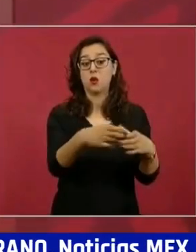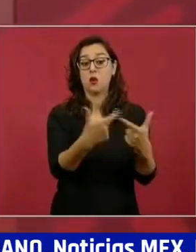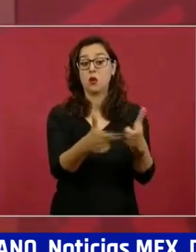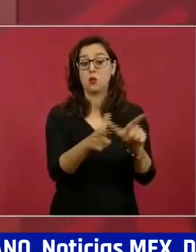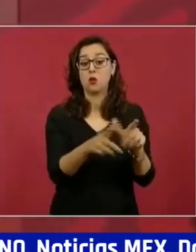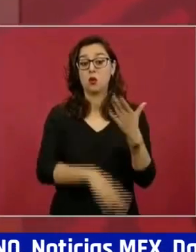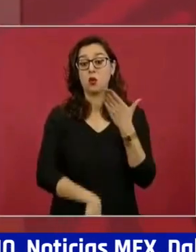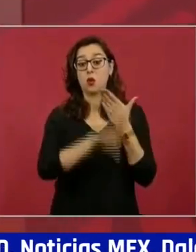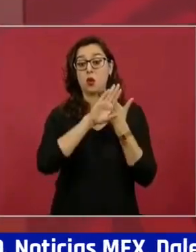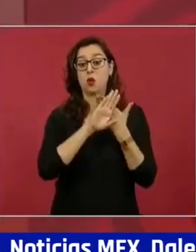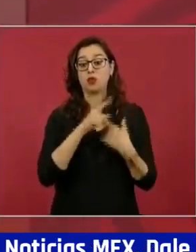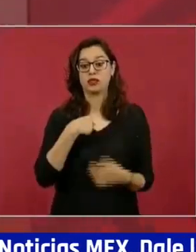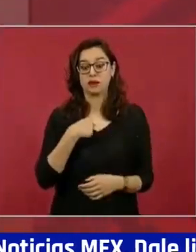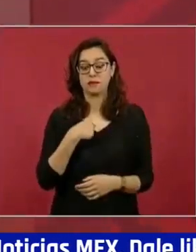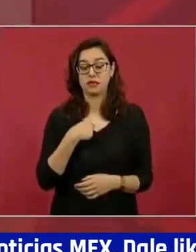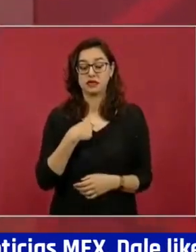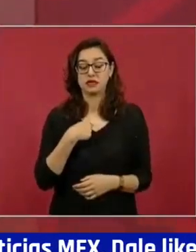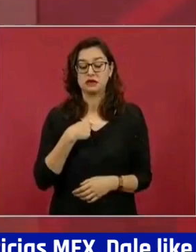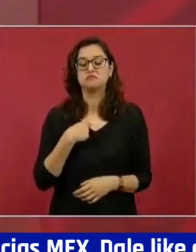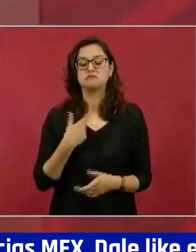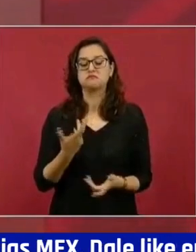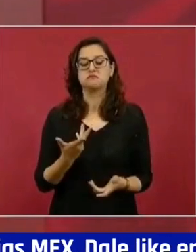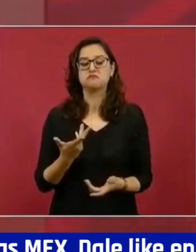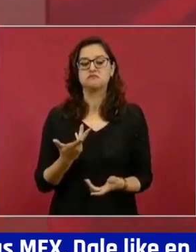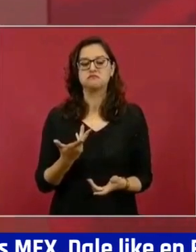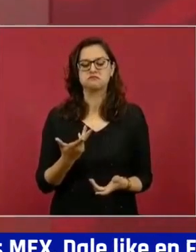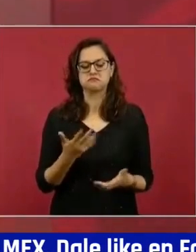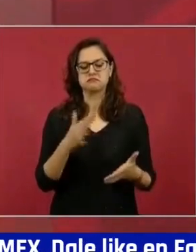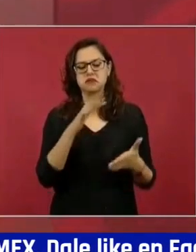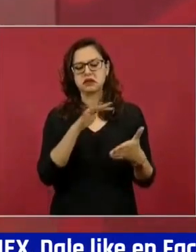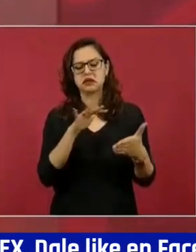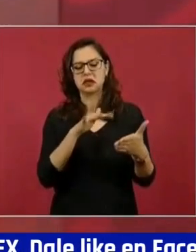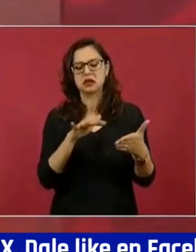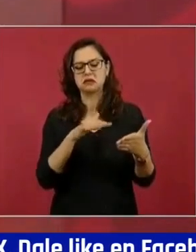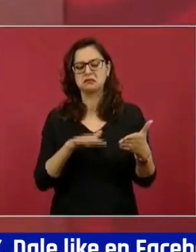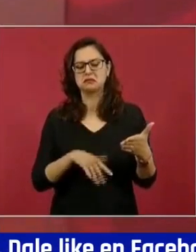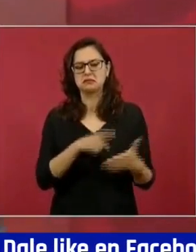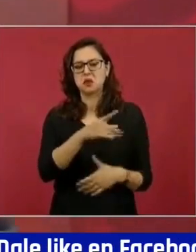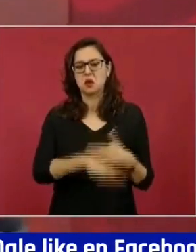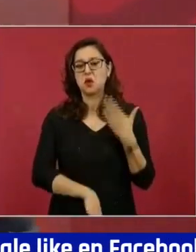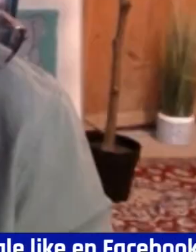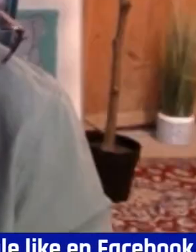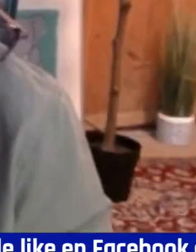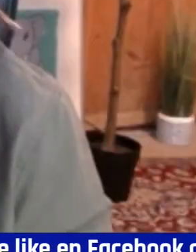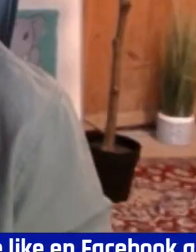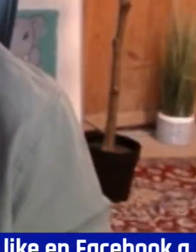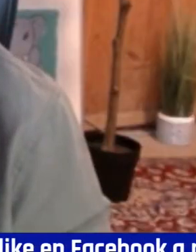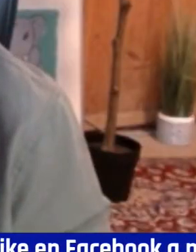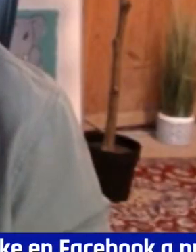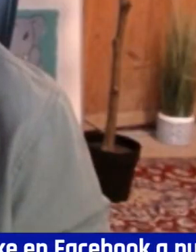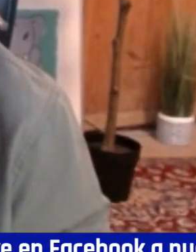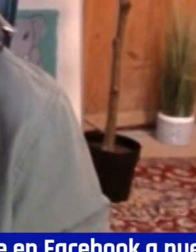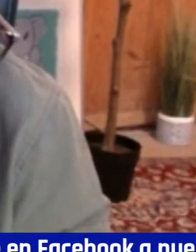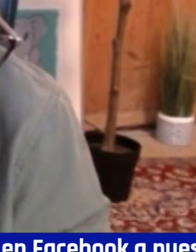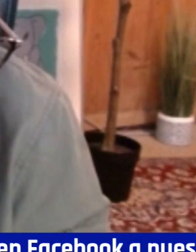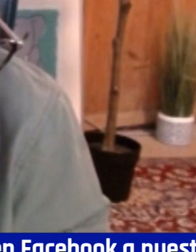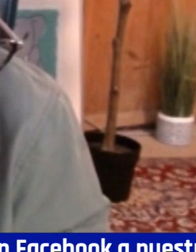borrador, el tipo quería que le pusieran vínculos con el crimen organizado y que se enojó porque no lo